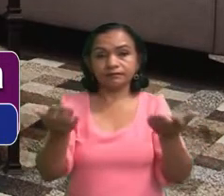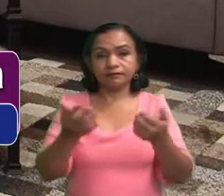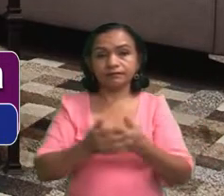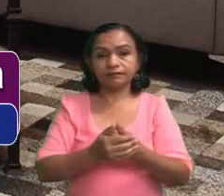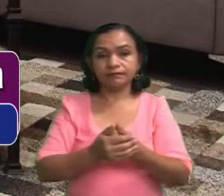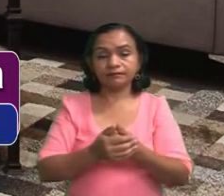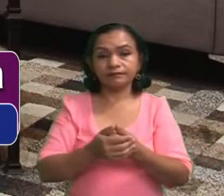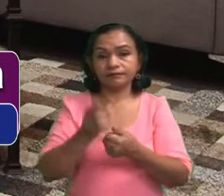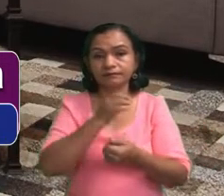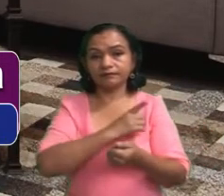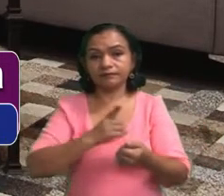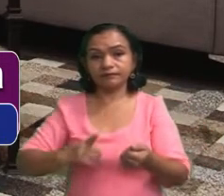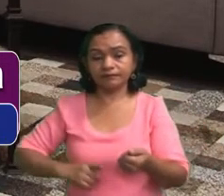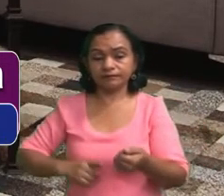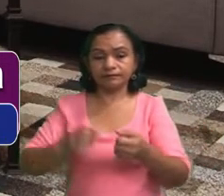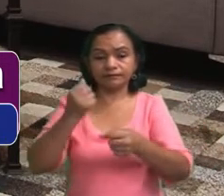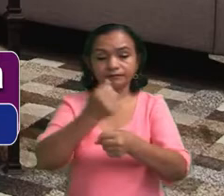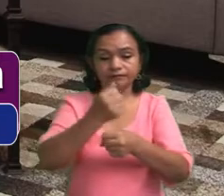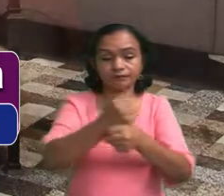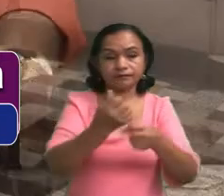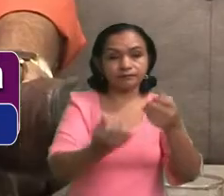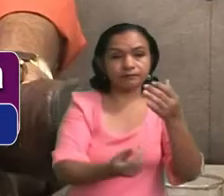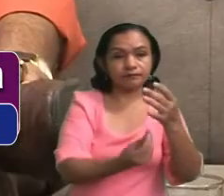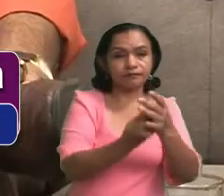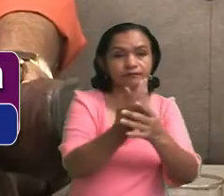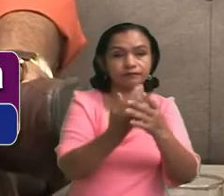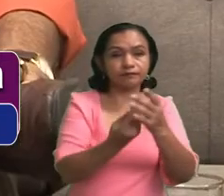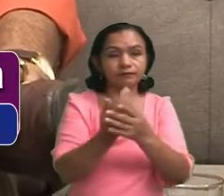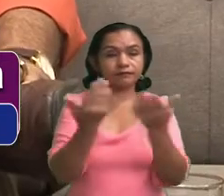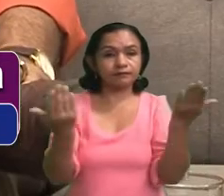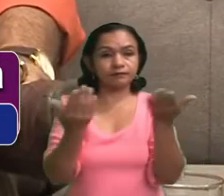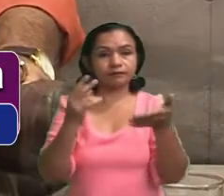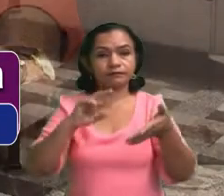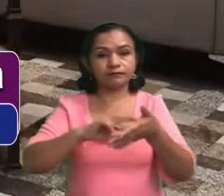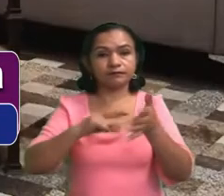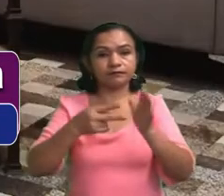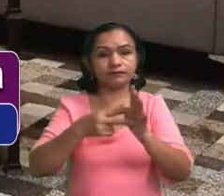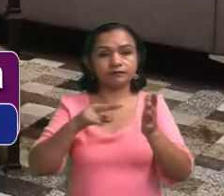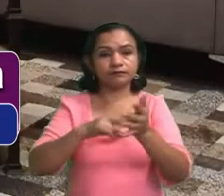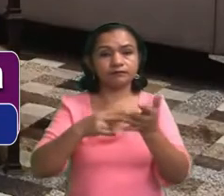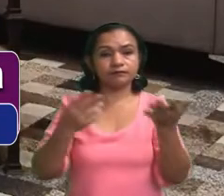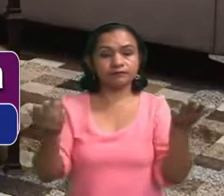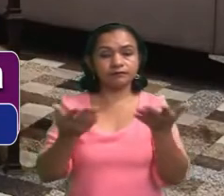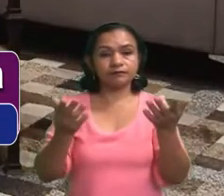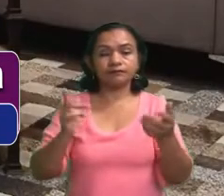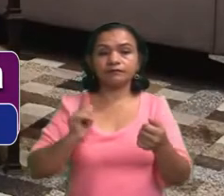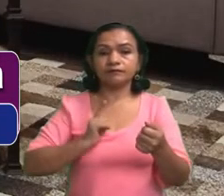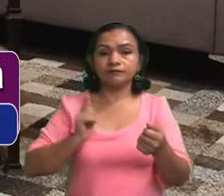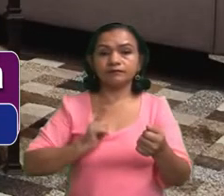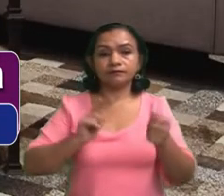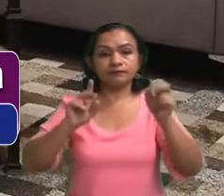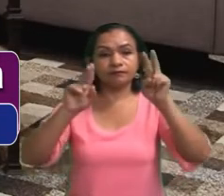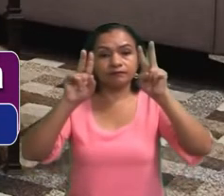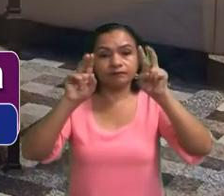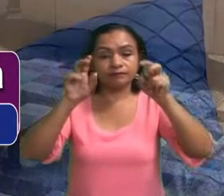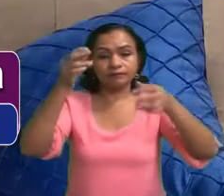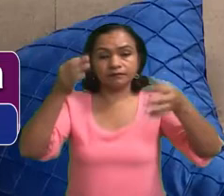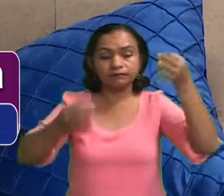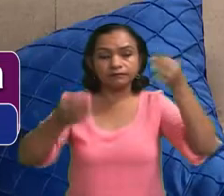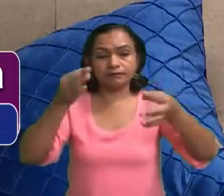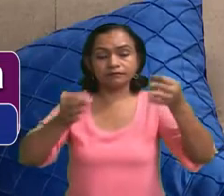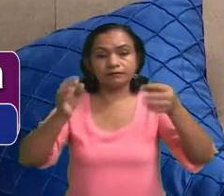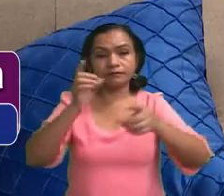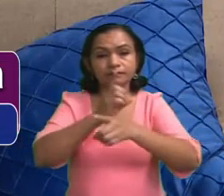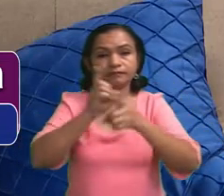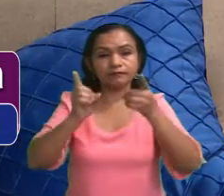como legislador, pero también como productor. Usted sabe en el terreno lo que significa contar con un marco jurídico que te dé ciertas garantías